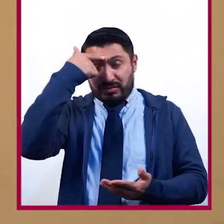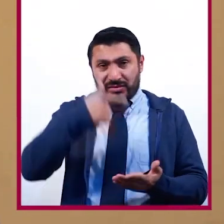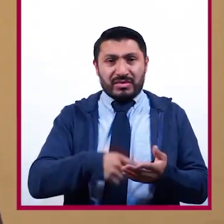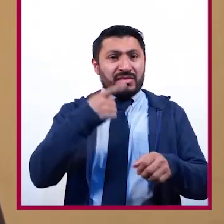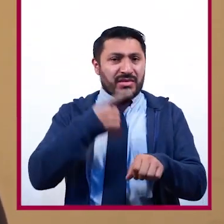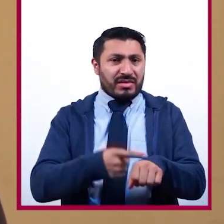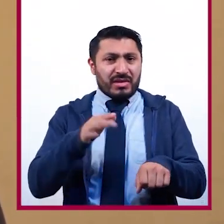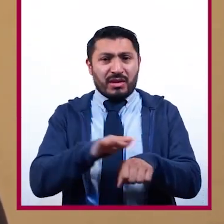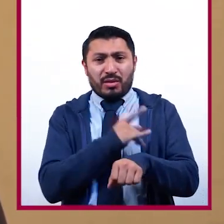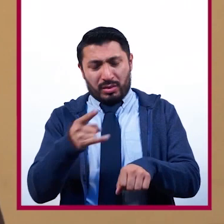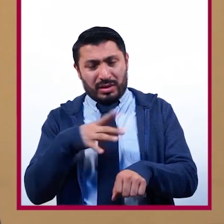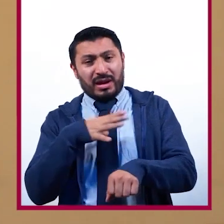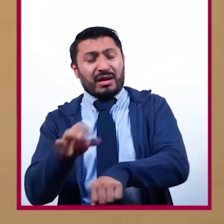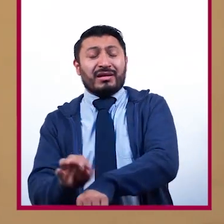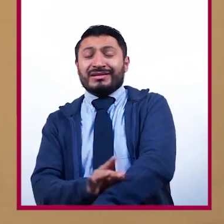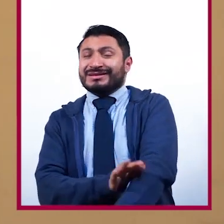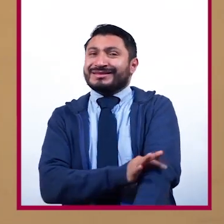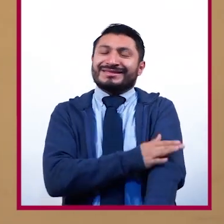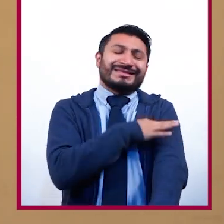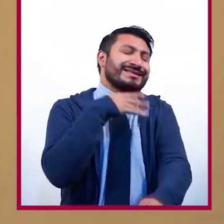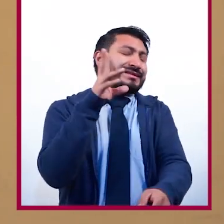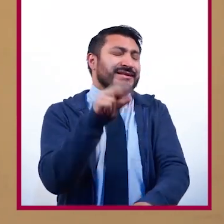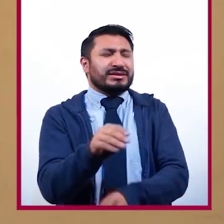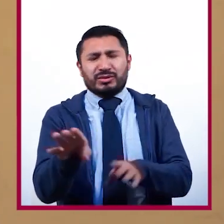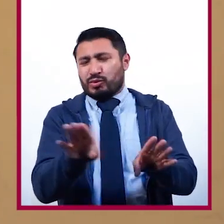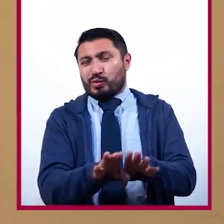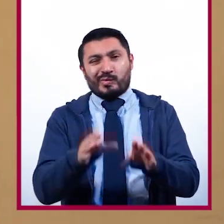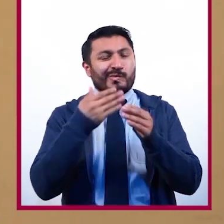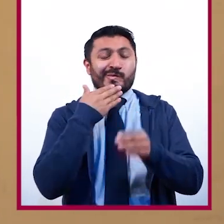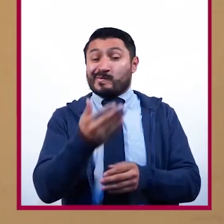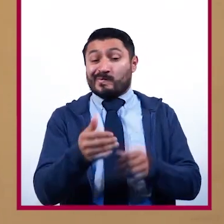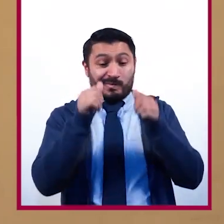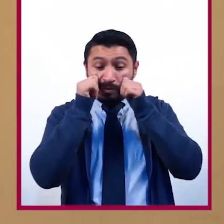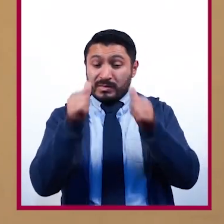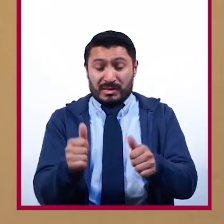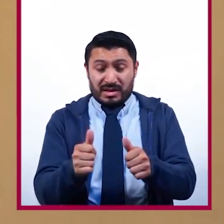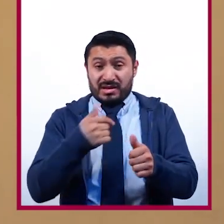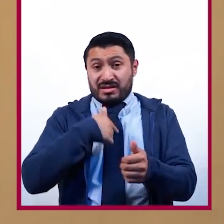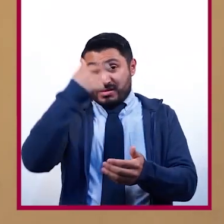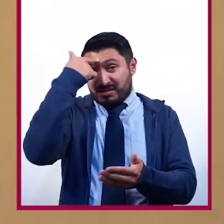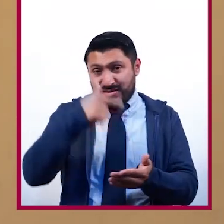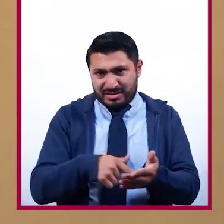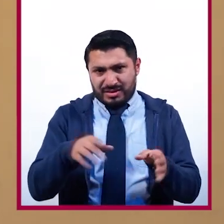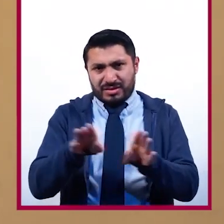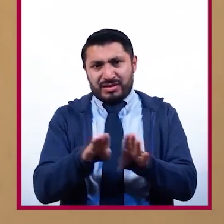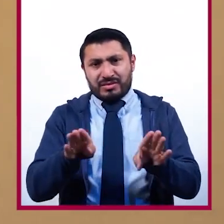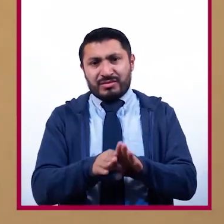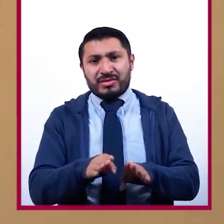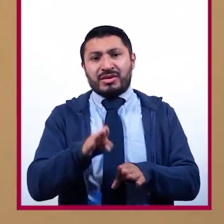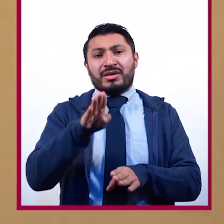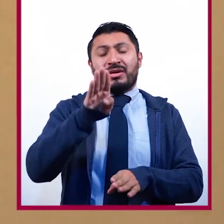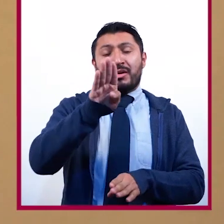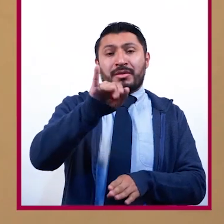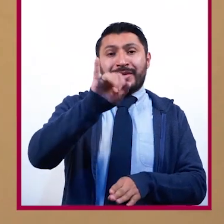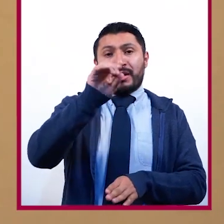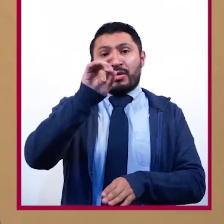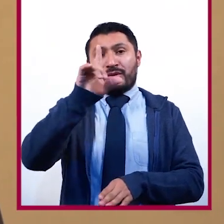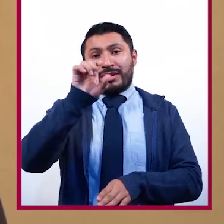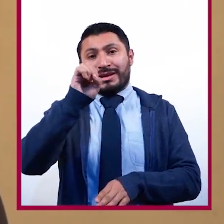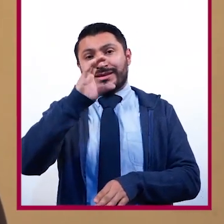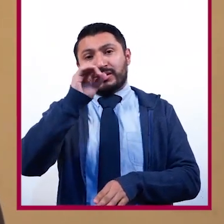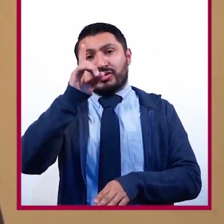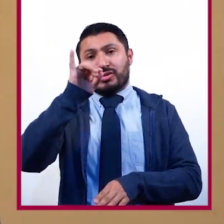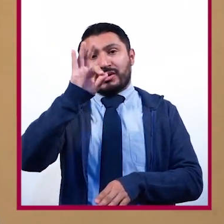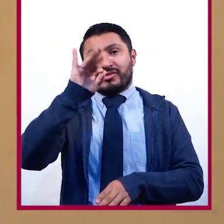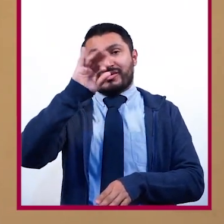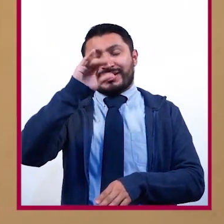a emociones no trabajadas. Yo creo en temas de biodescodificación y creo